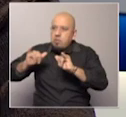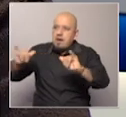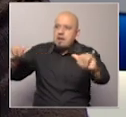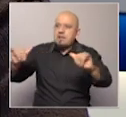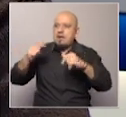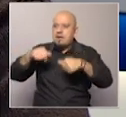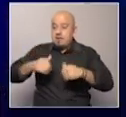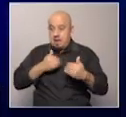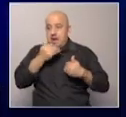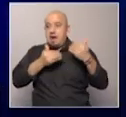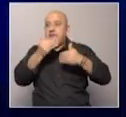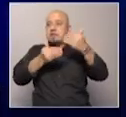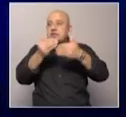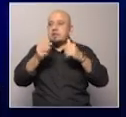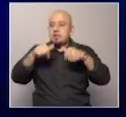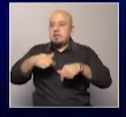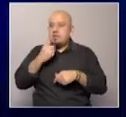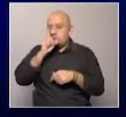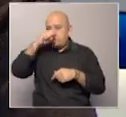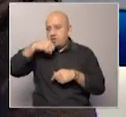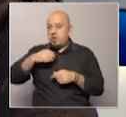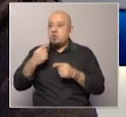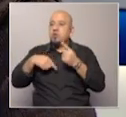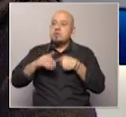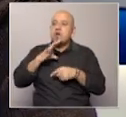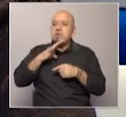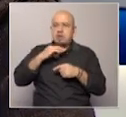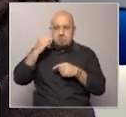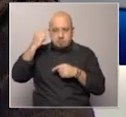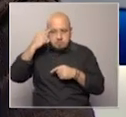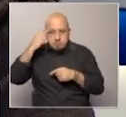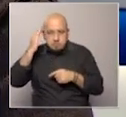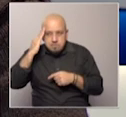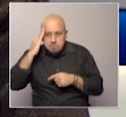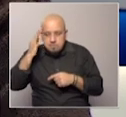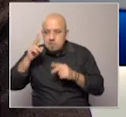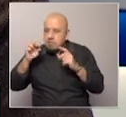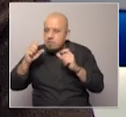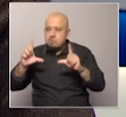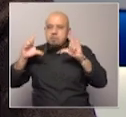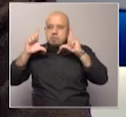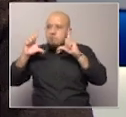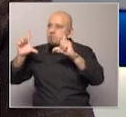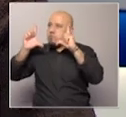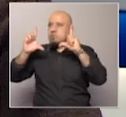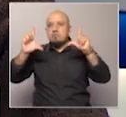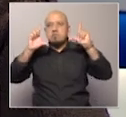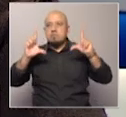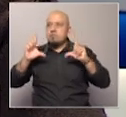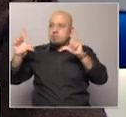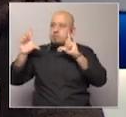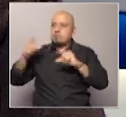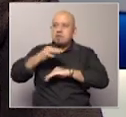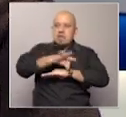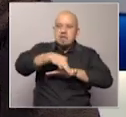avances en otros ámbitos entonces había una conciencia muy clara de la importancia de la imagen de la importancia de la arquitectura del espacio